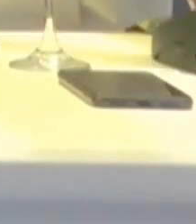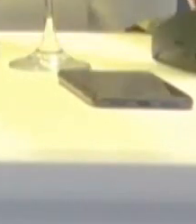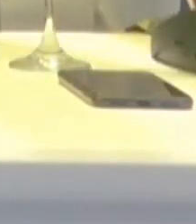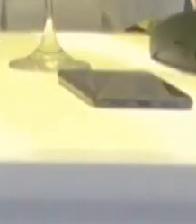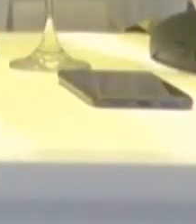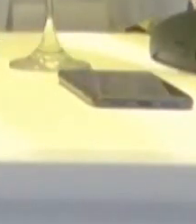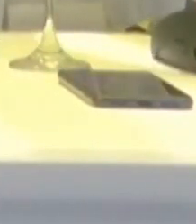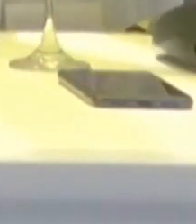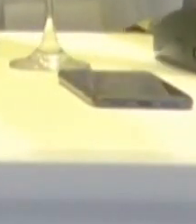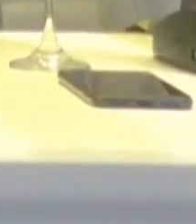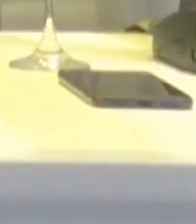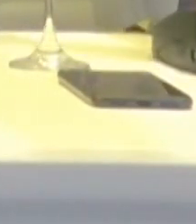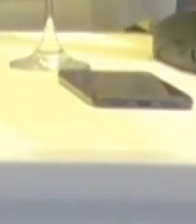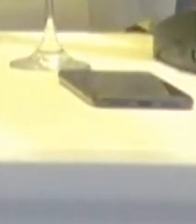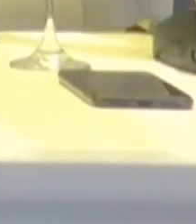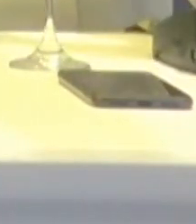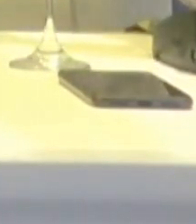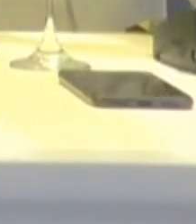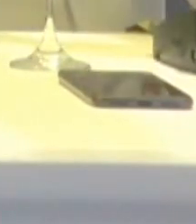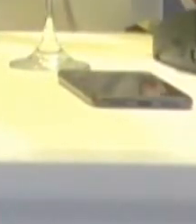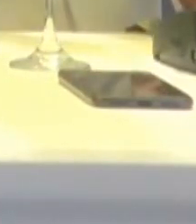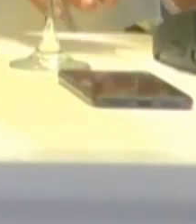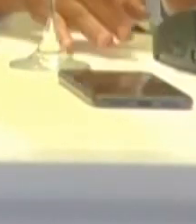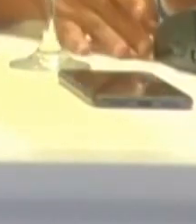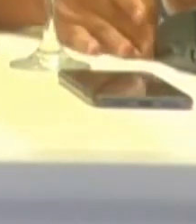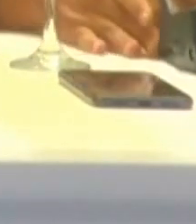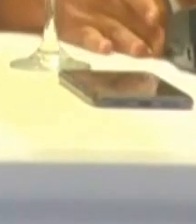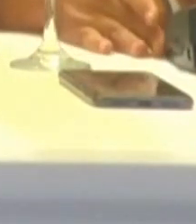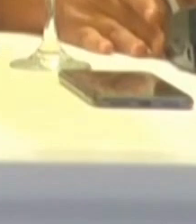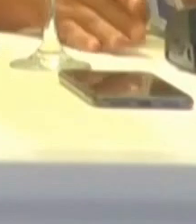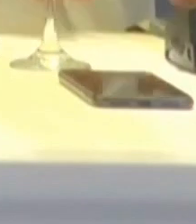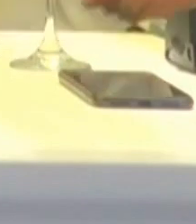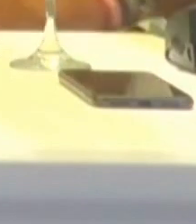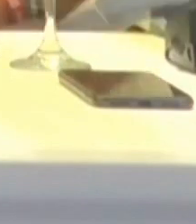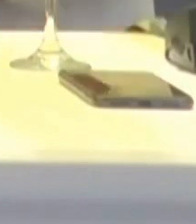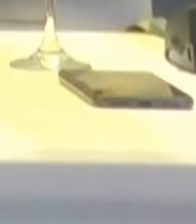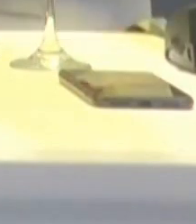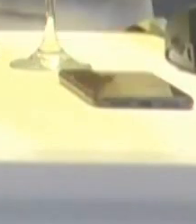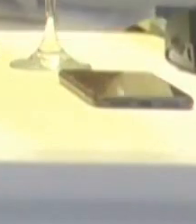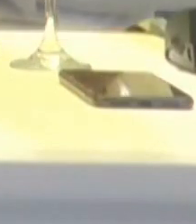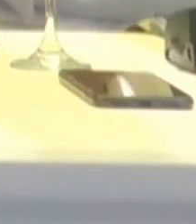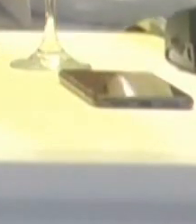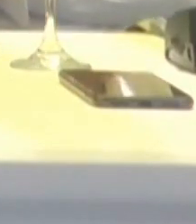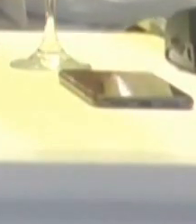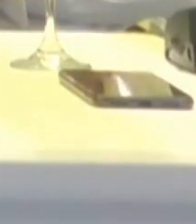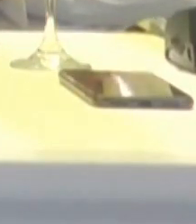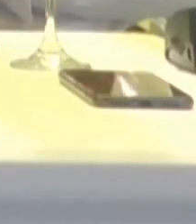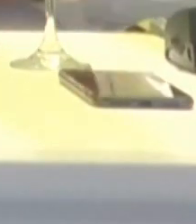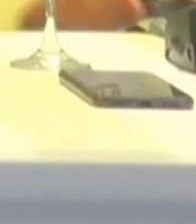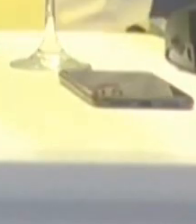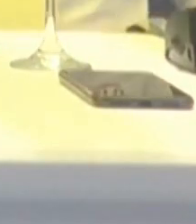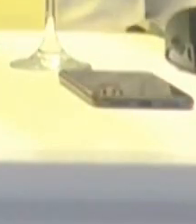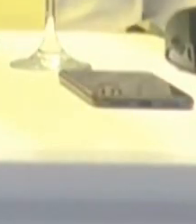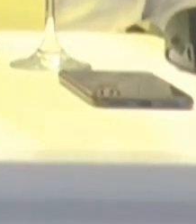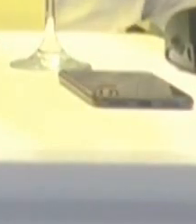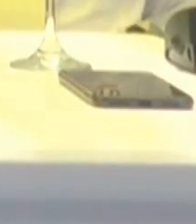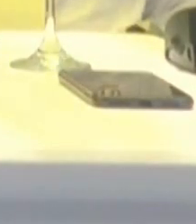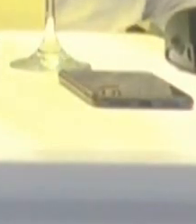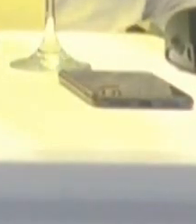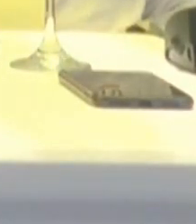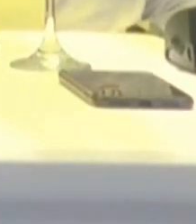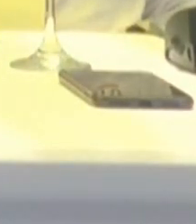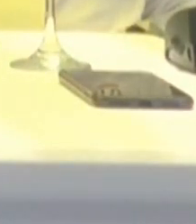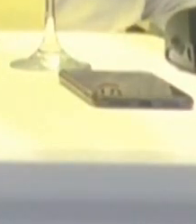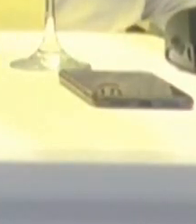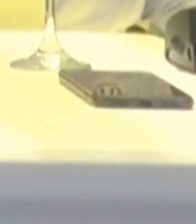de desarrollo del gobernador Vicente Blel, Bolívar Primero. Y Bolívar Primero significa, primero, más